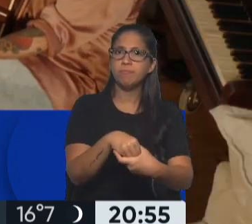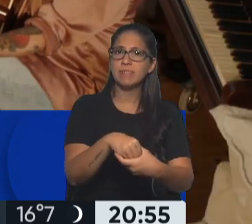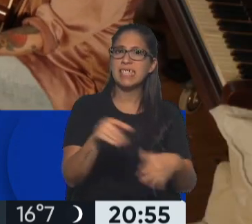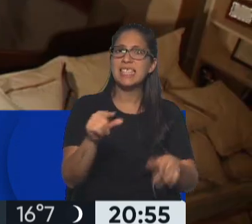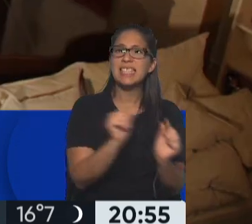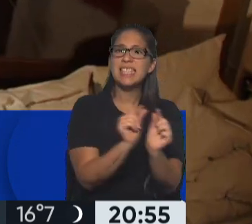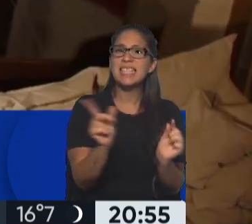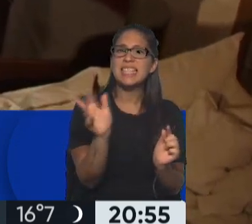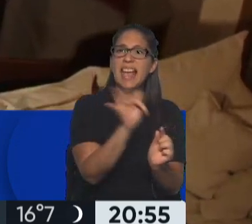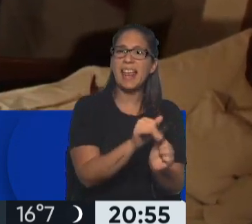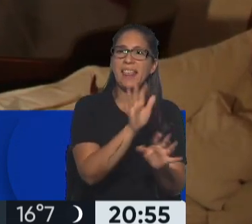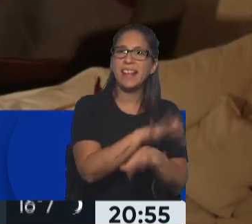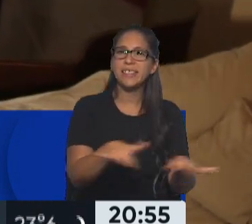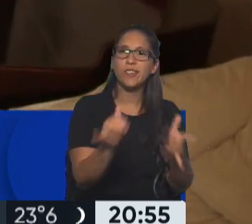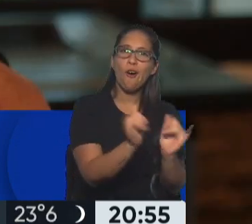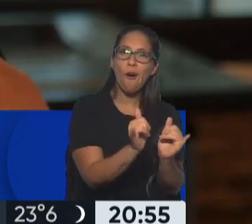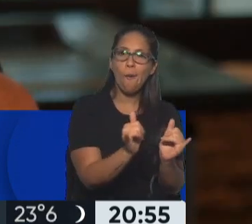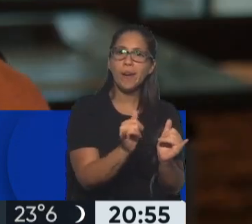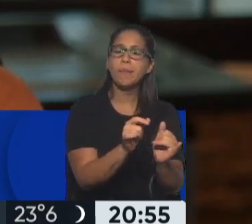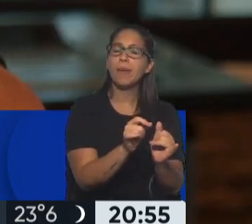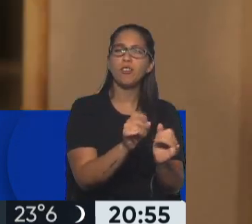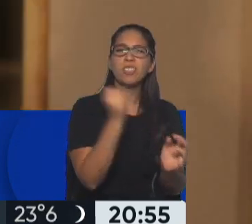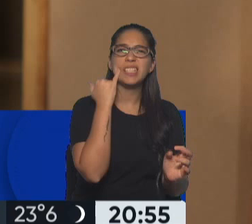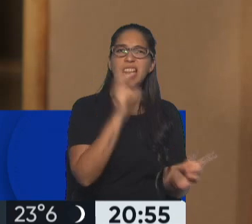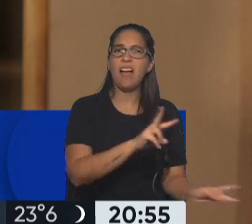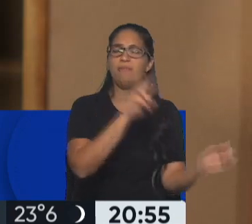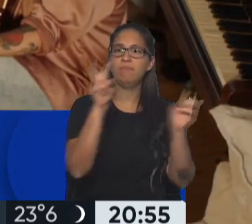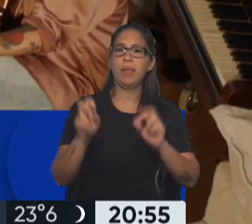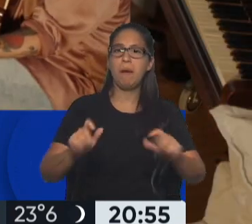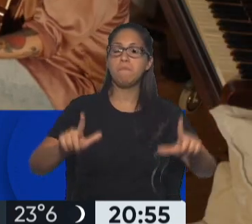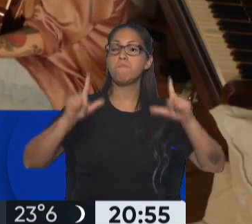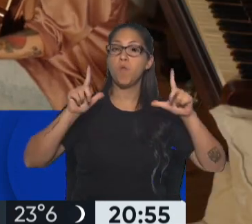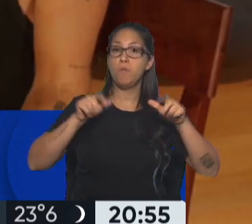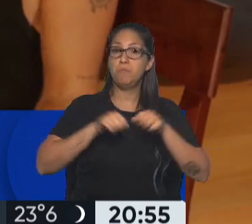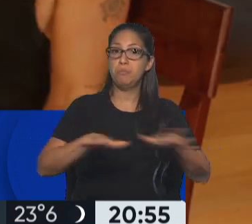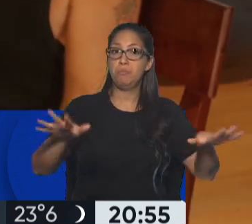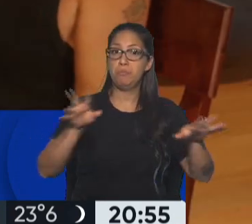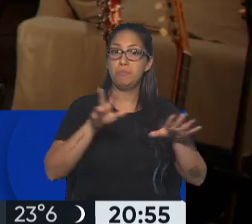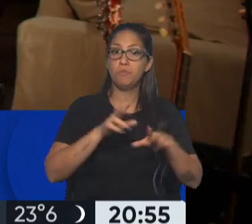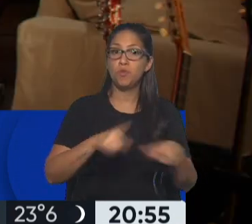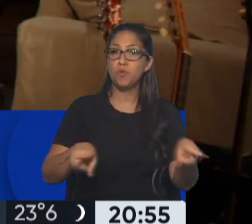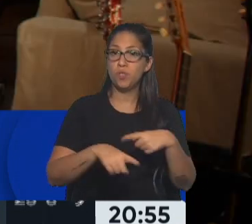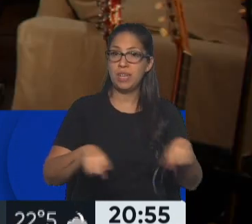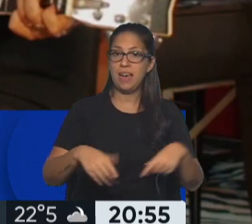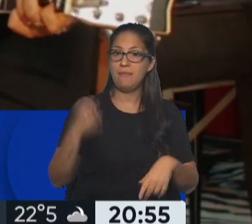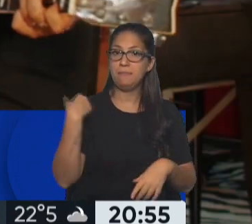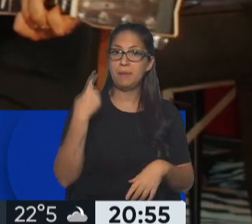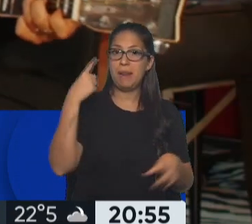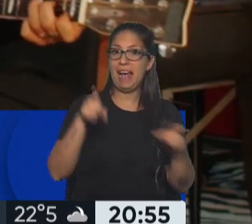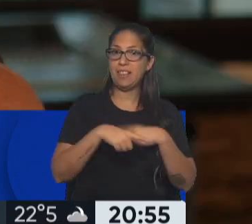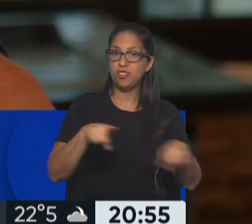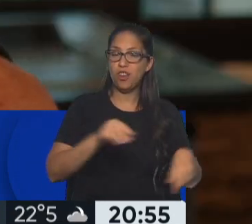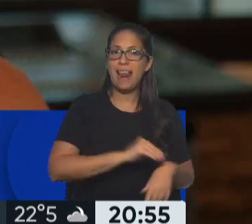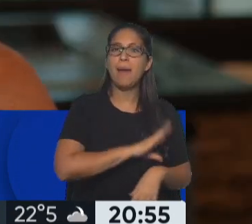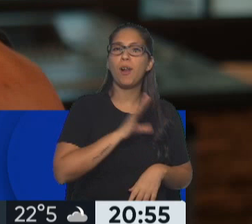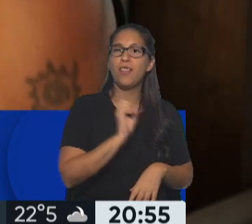series infanto-juvenil, pero ha saltado un poco también a la fama y a la música un poco en el año 2020 con su primer corte Enamorado. Bueno, ahí